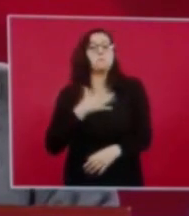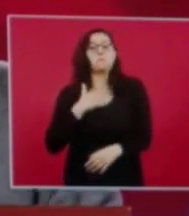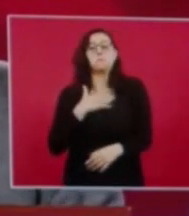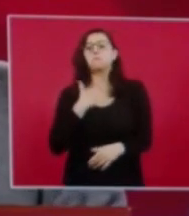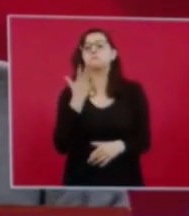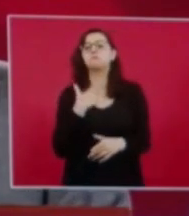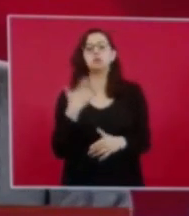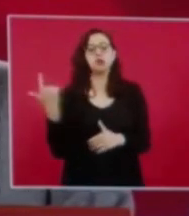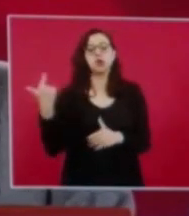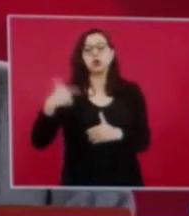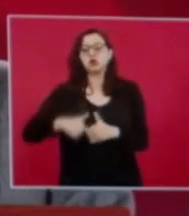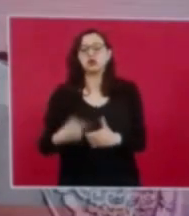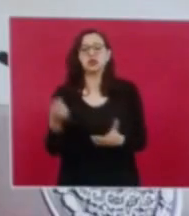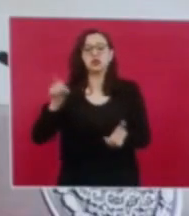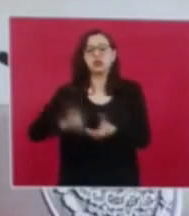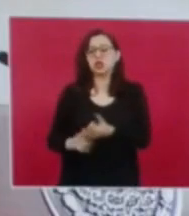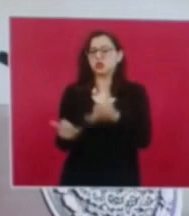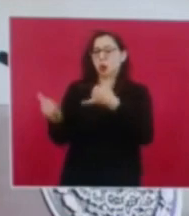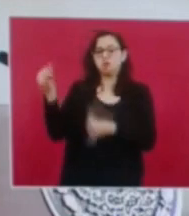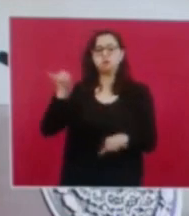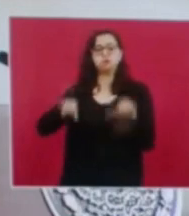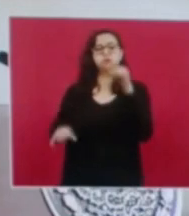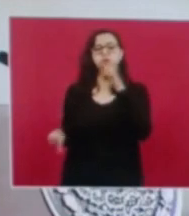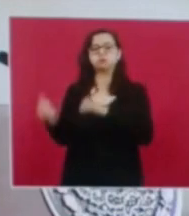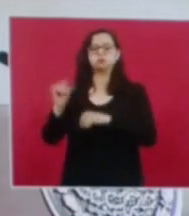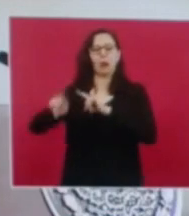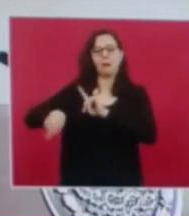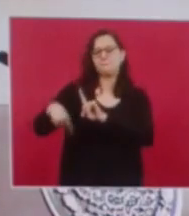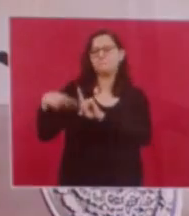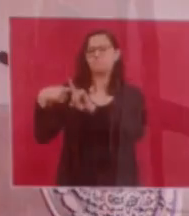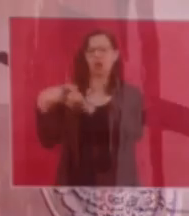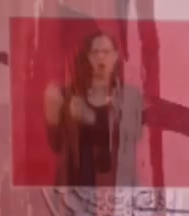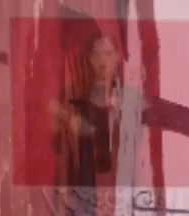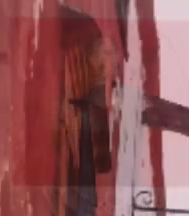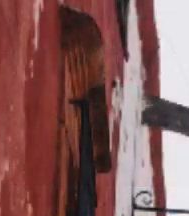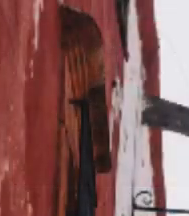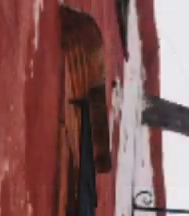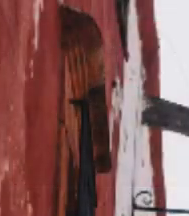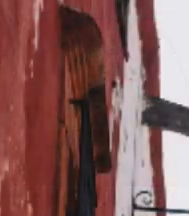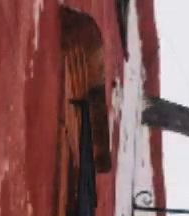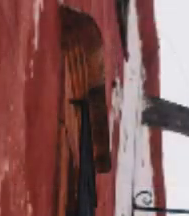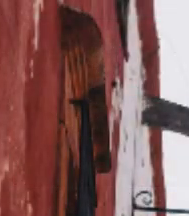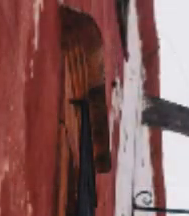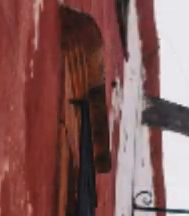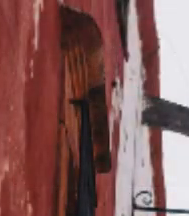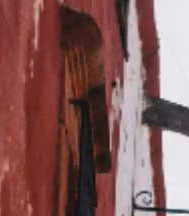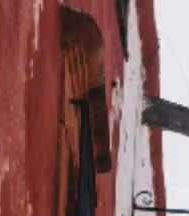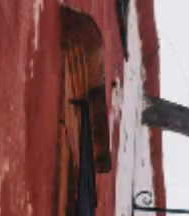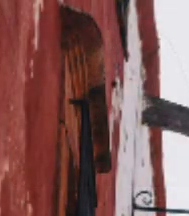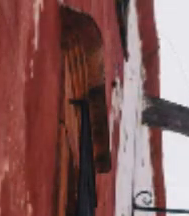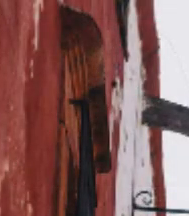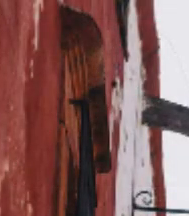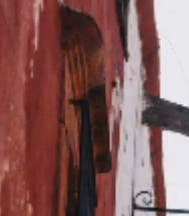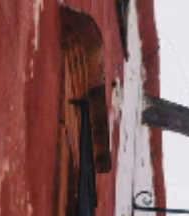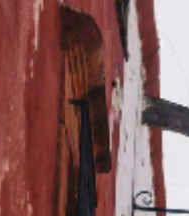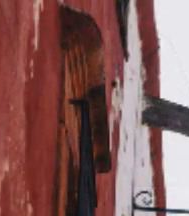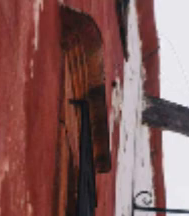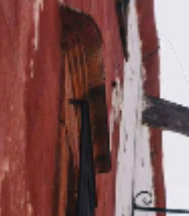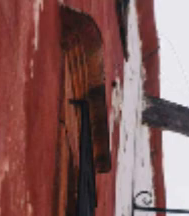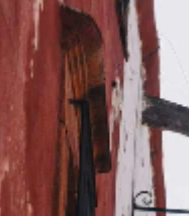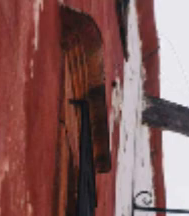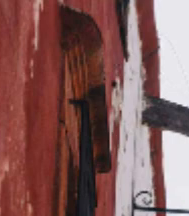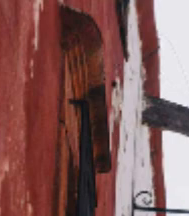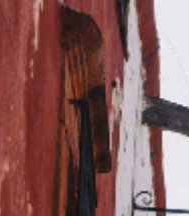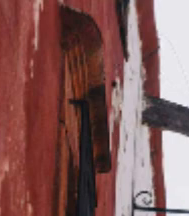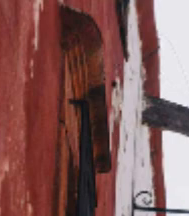un trabajo incluso en las calles y que contribuyen a la comunicación yo creo que los esfuerzos de integración que